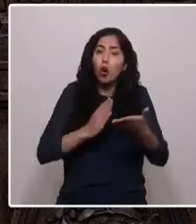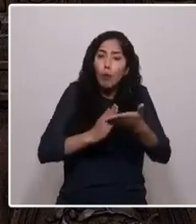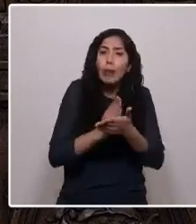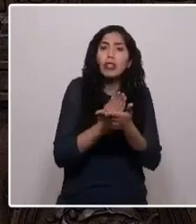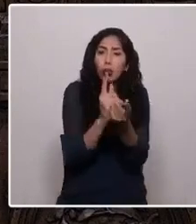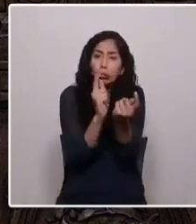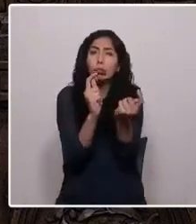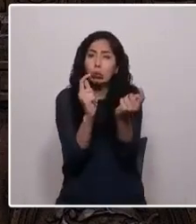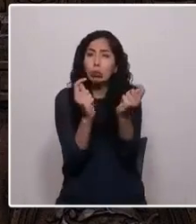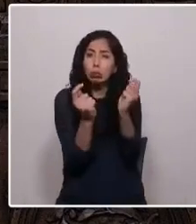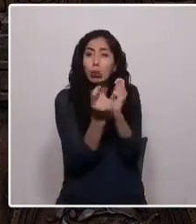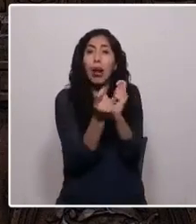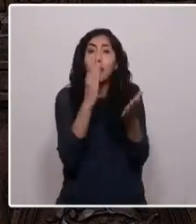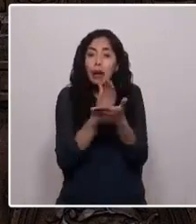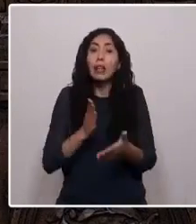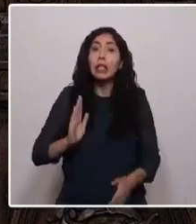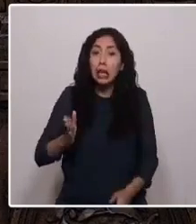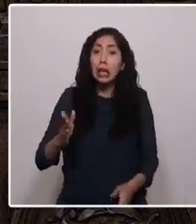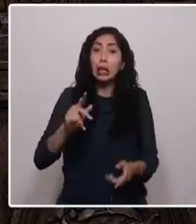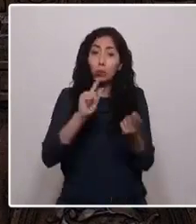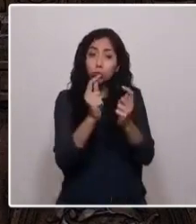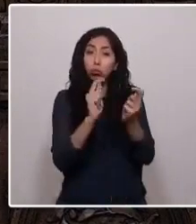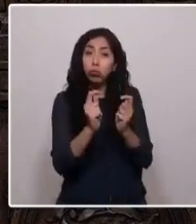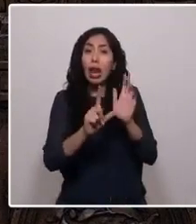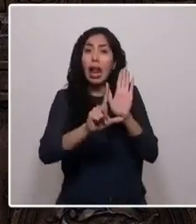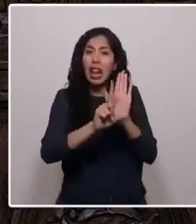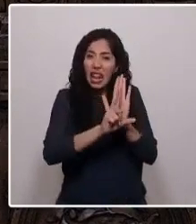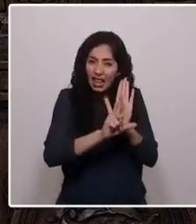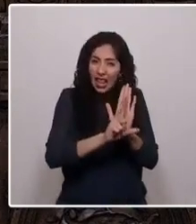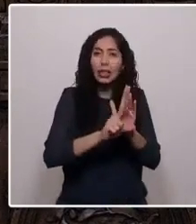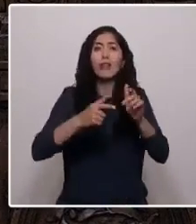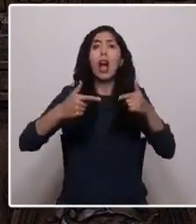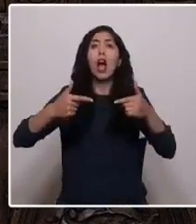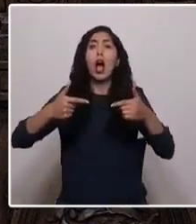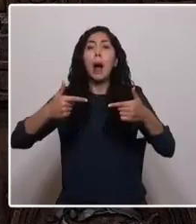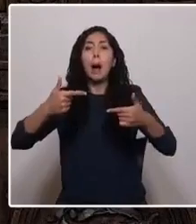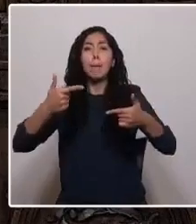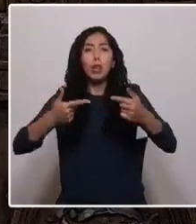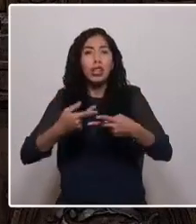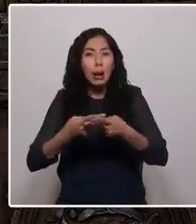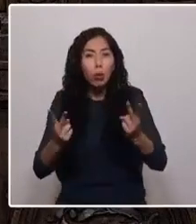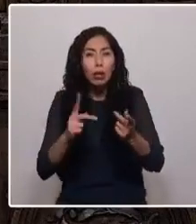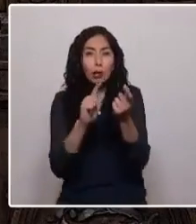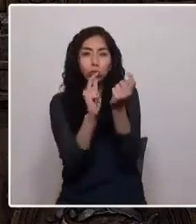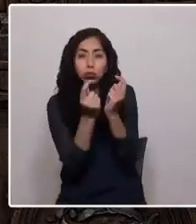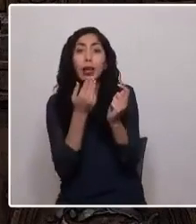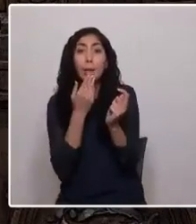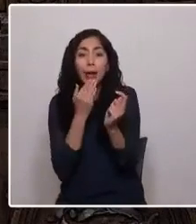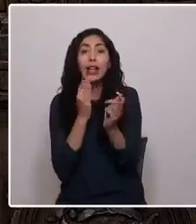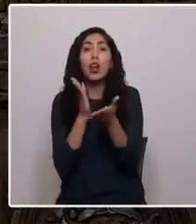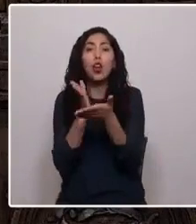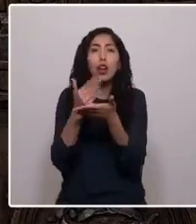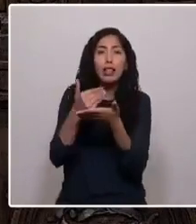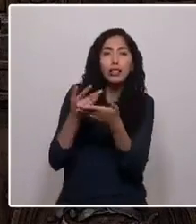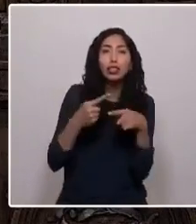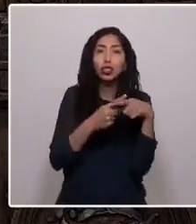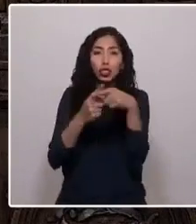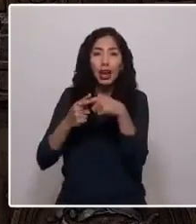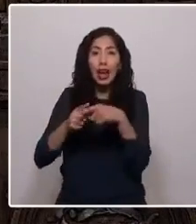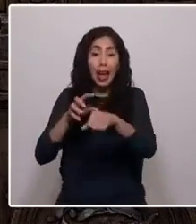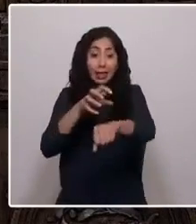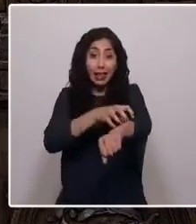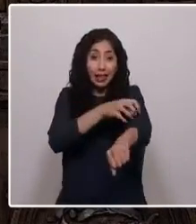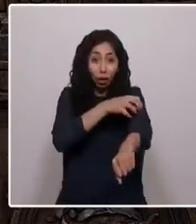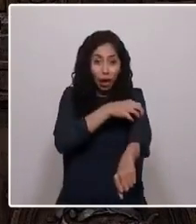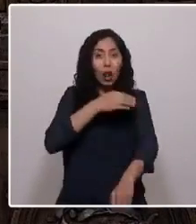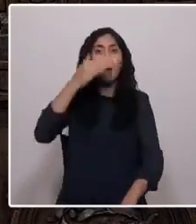deberán seguir a través de reformas legislativas y políticas públicas acompañadas con organización social territorial y popular es